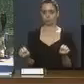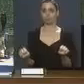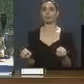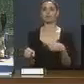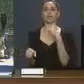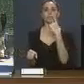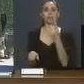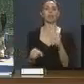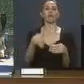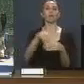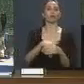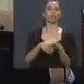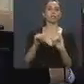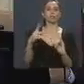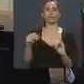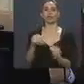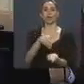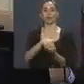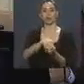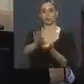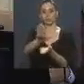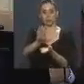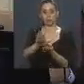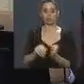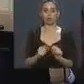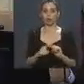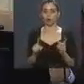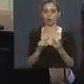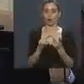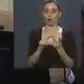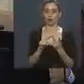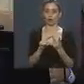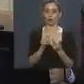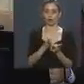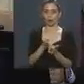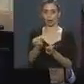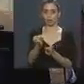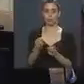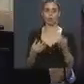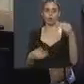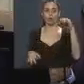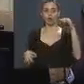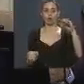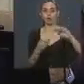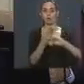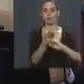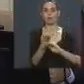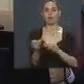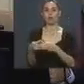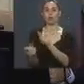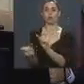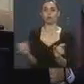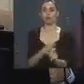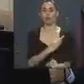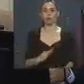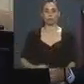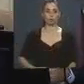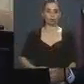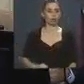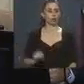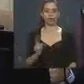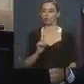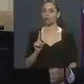votación y se rechazó, y otra cosa es el documento de solicitó de un grupo de diputados que no ha de ser